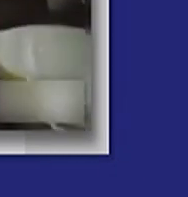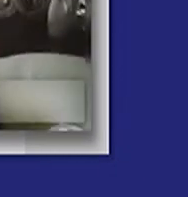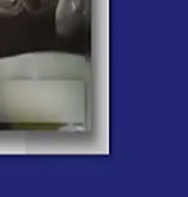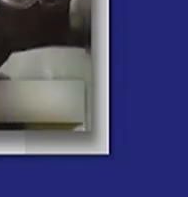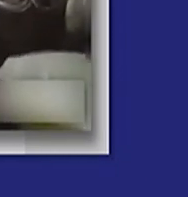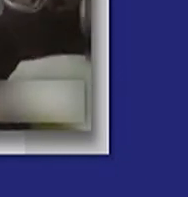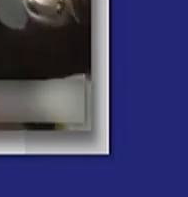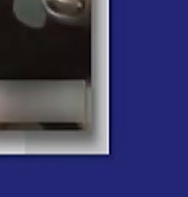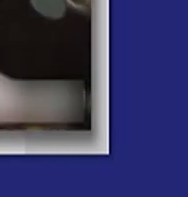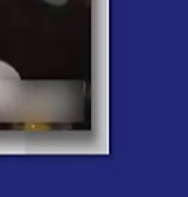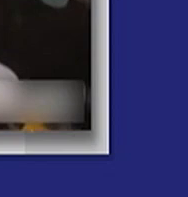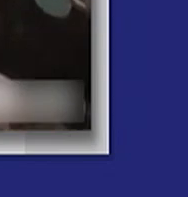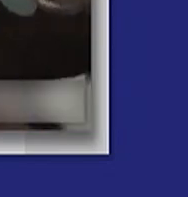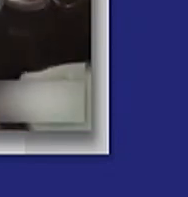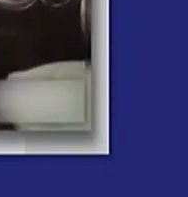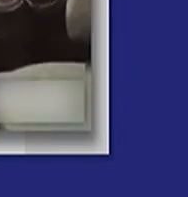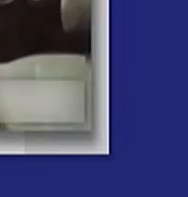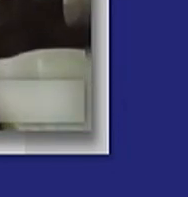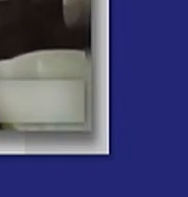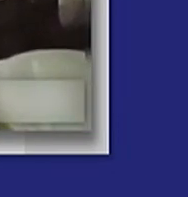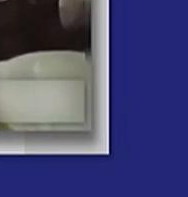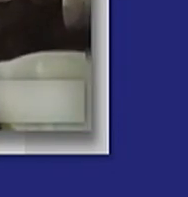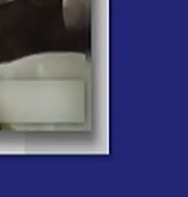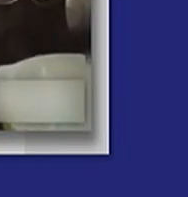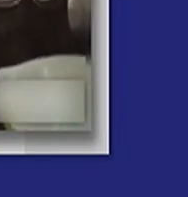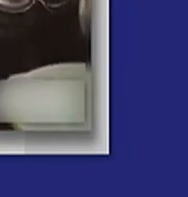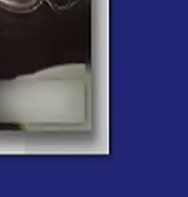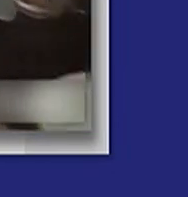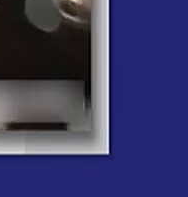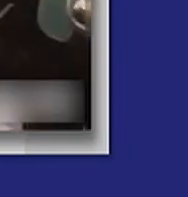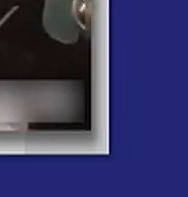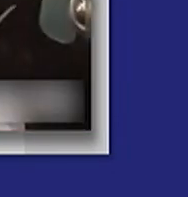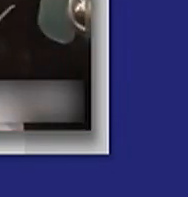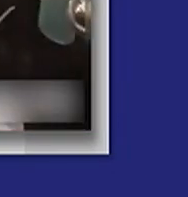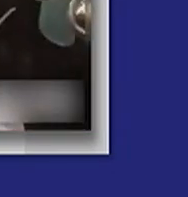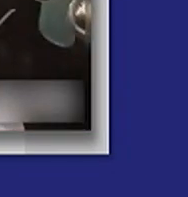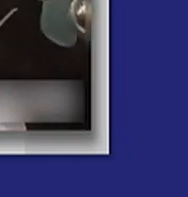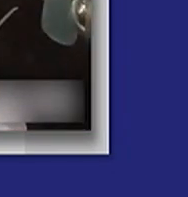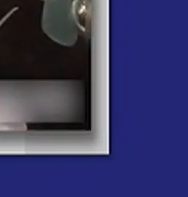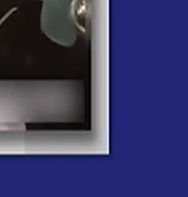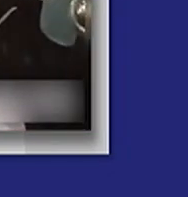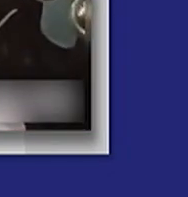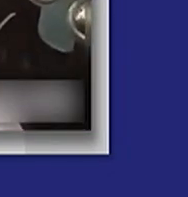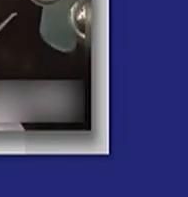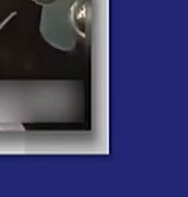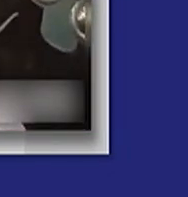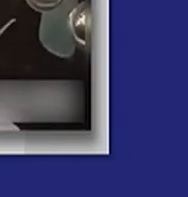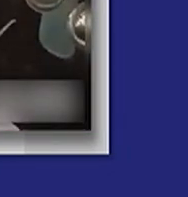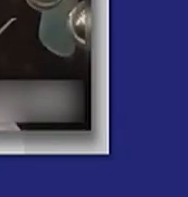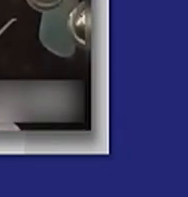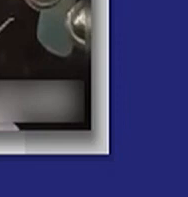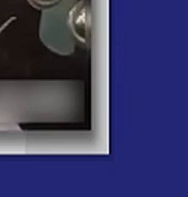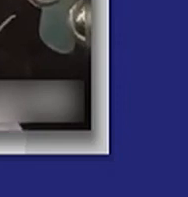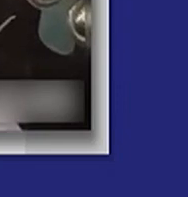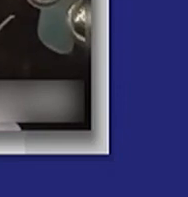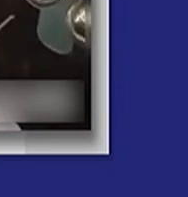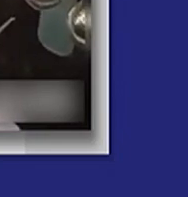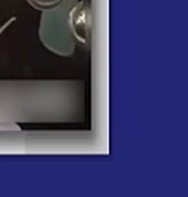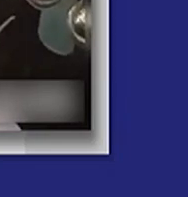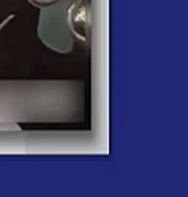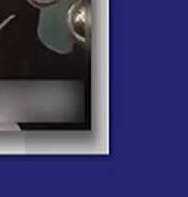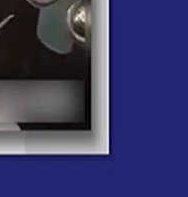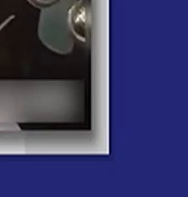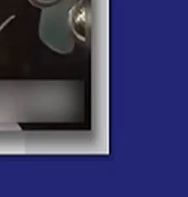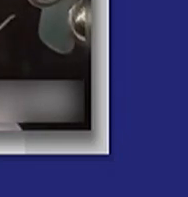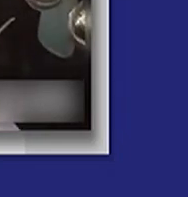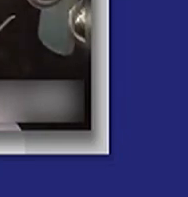Vamos a necesitar 2 tazas de harina, 250 mililitros de leche, lo cual equivale a 1/4 de litro